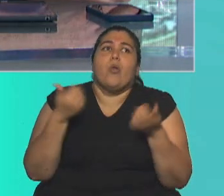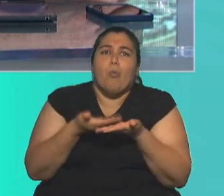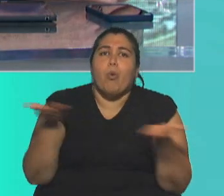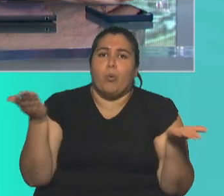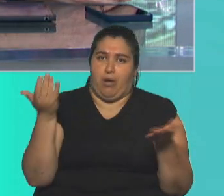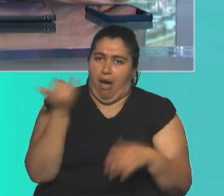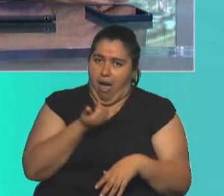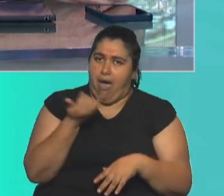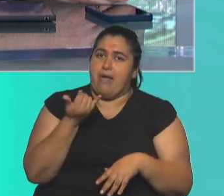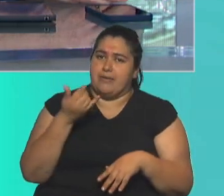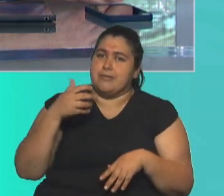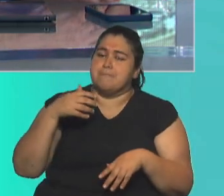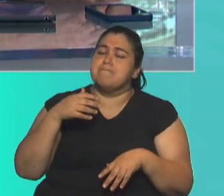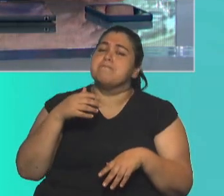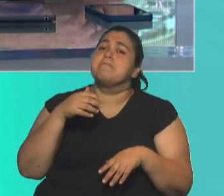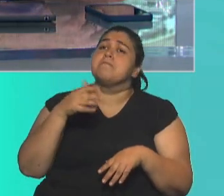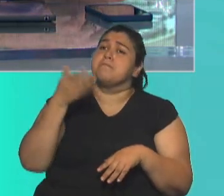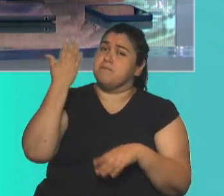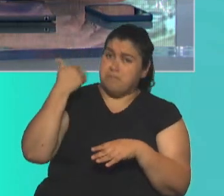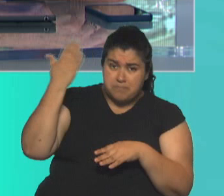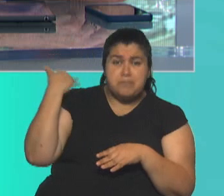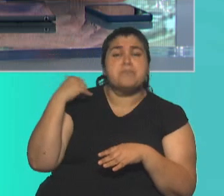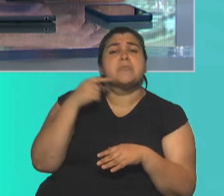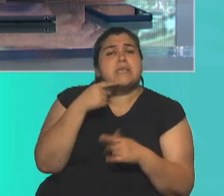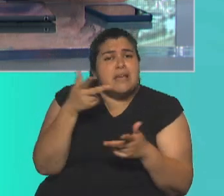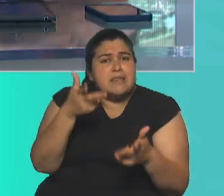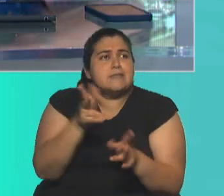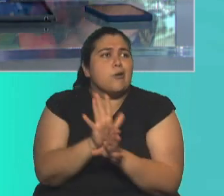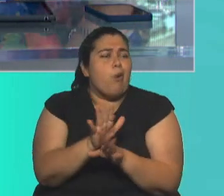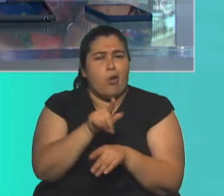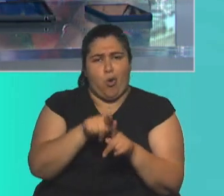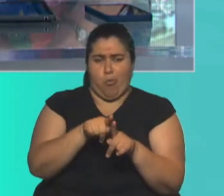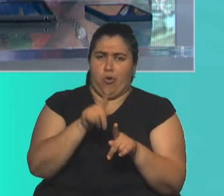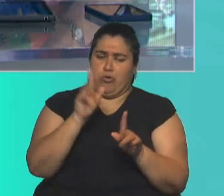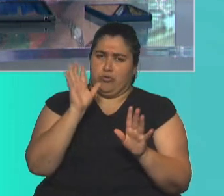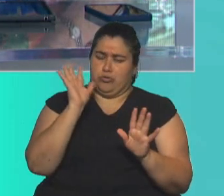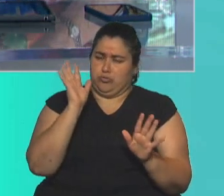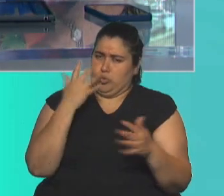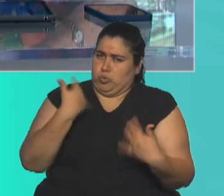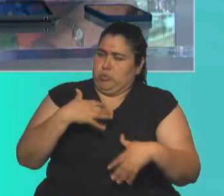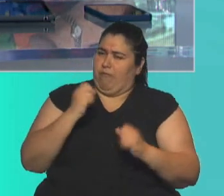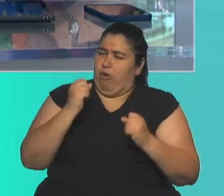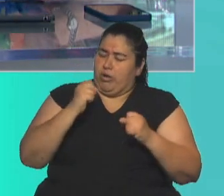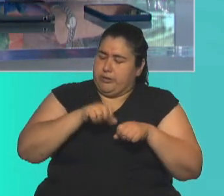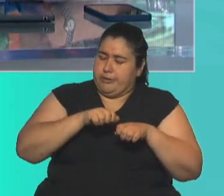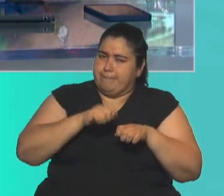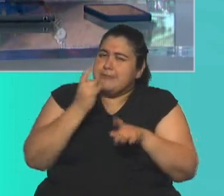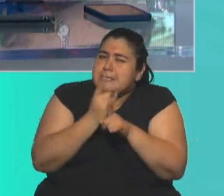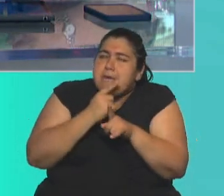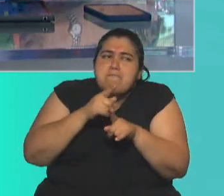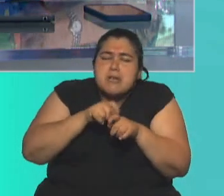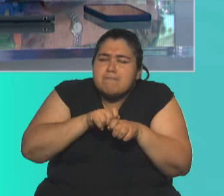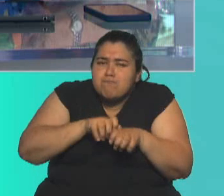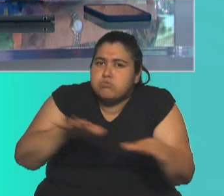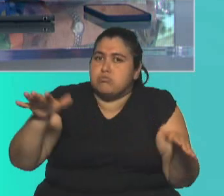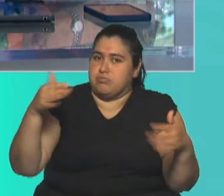grande que hace unos años alguien lo definió como un tsunami, porque como está muy atado a la obesidad y la